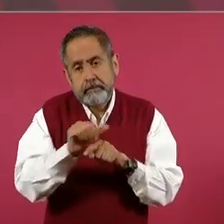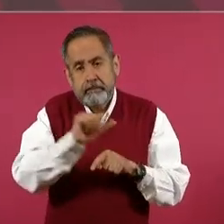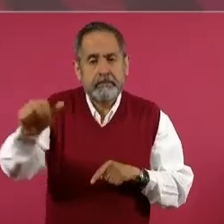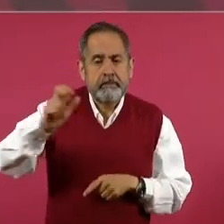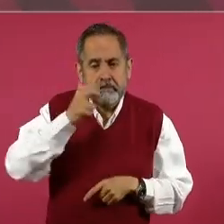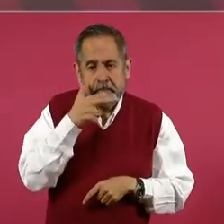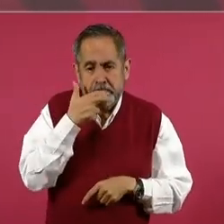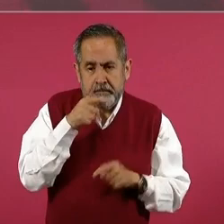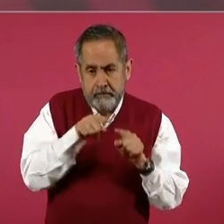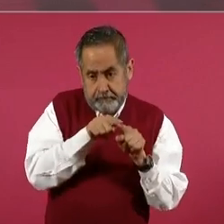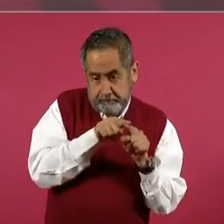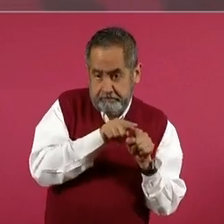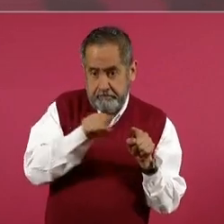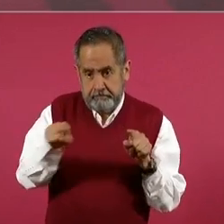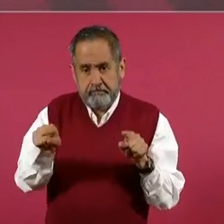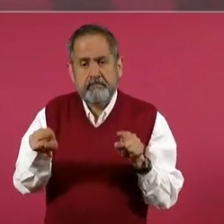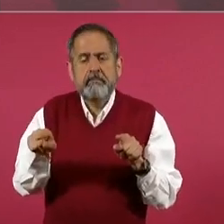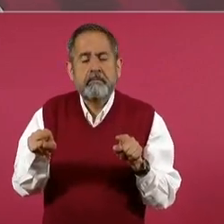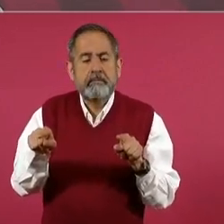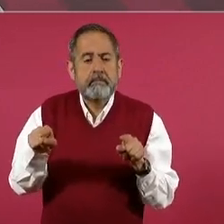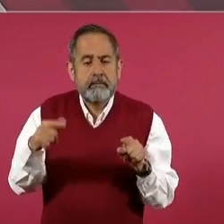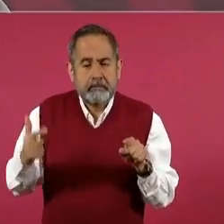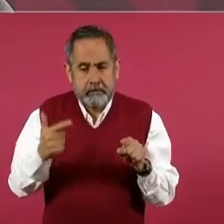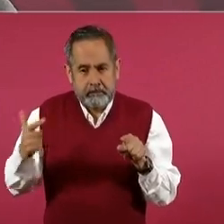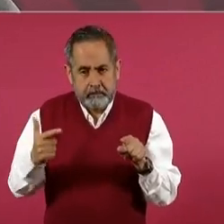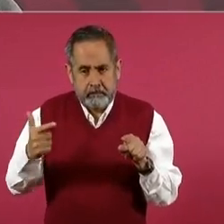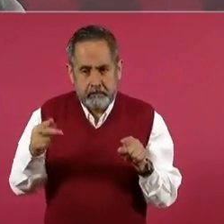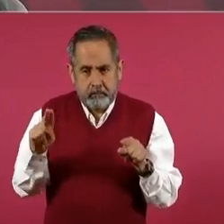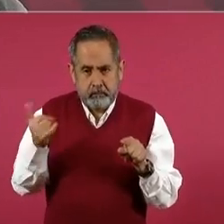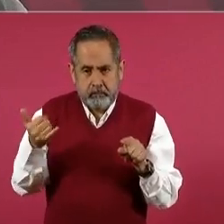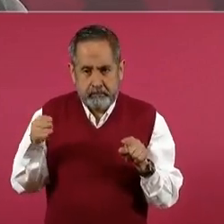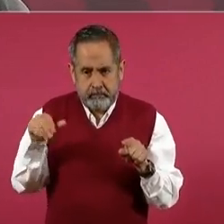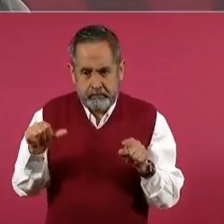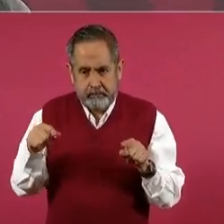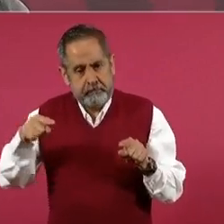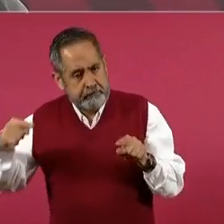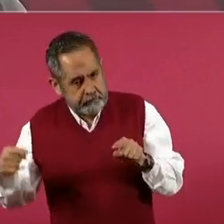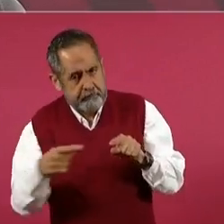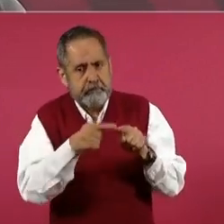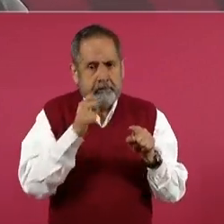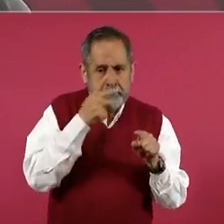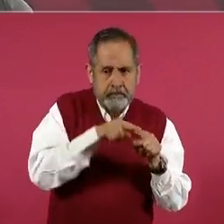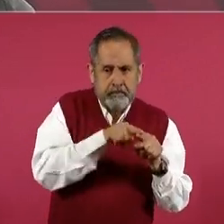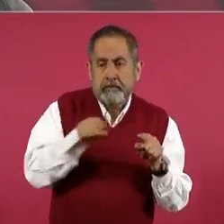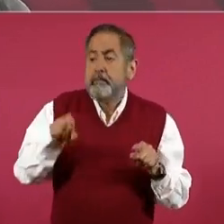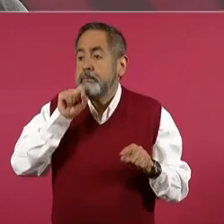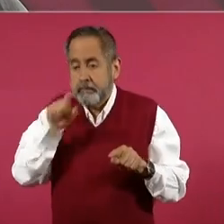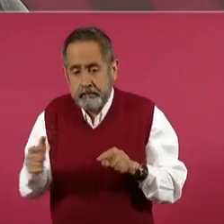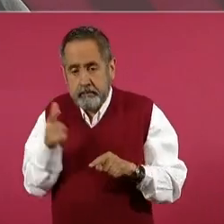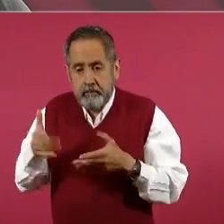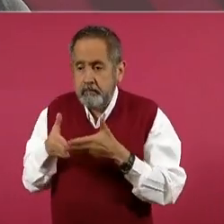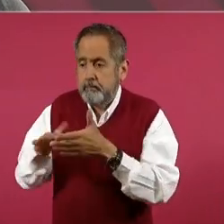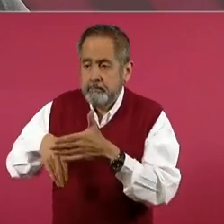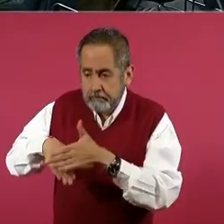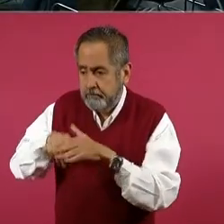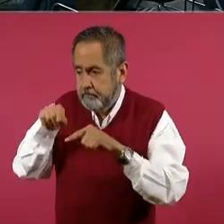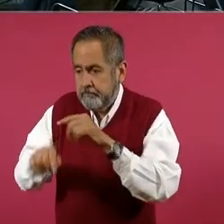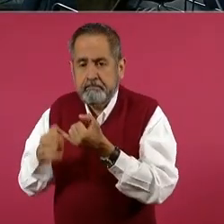Chihuahua de Guaymas y también obras del puerto en Guaymas,